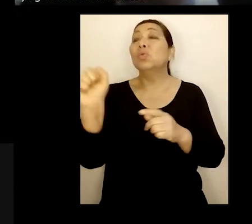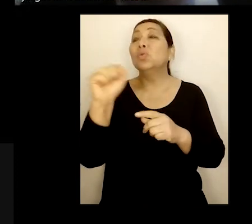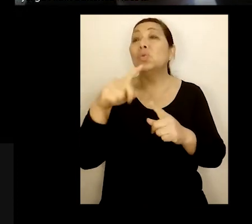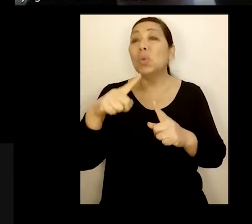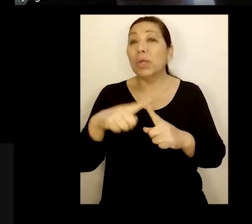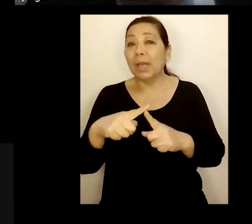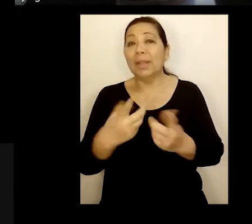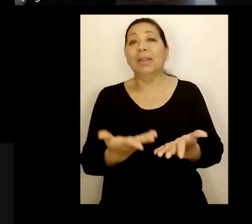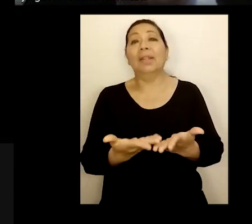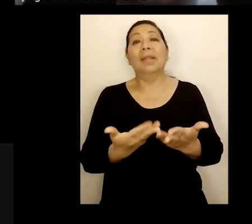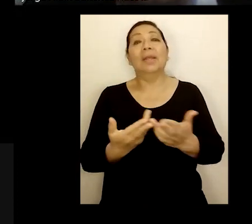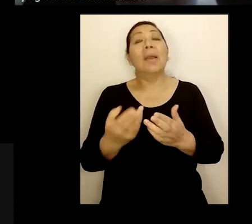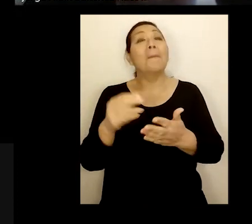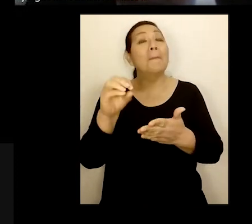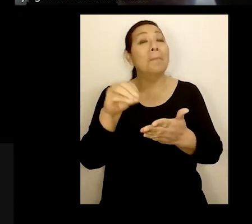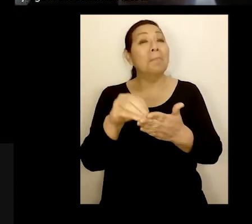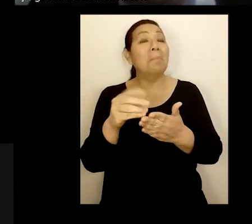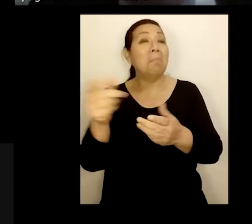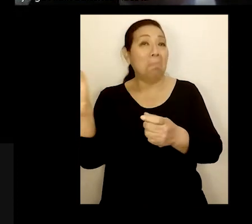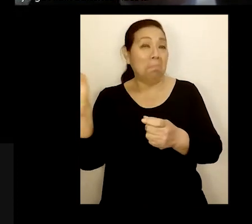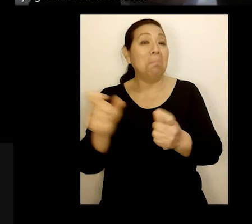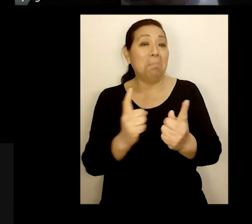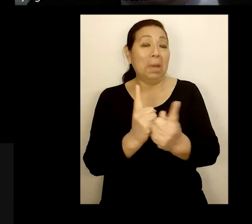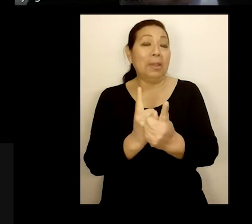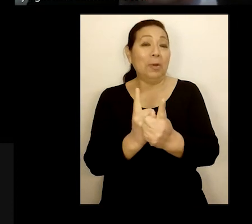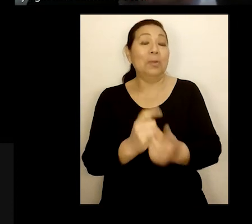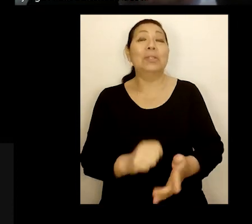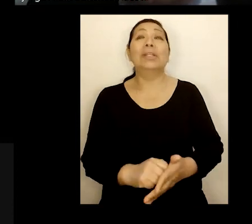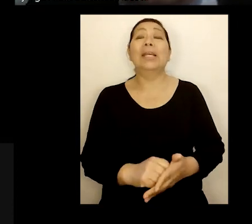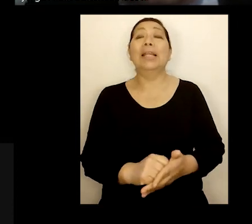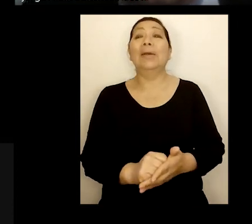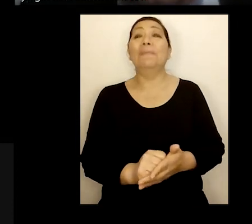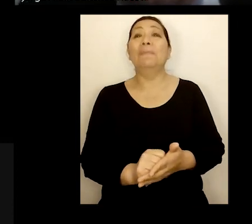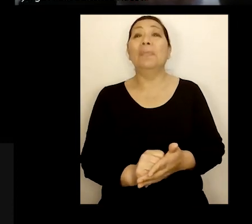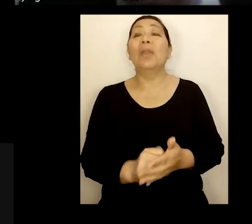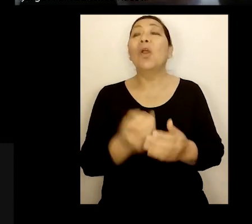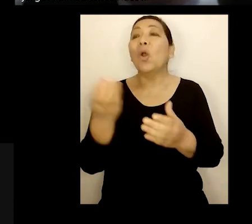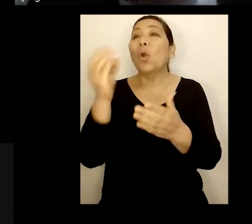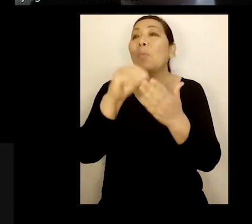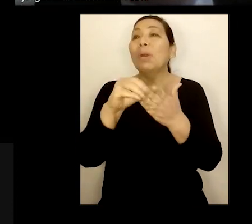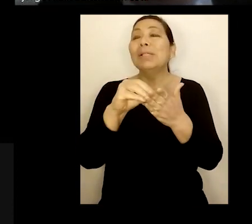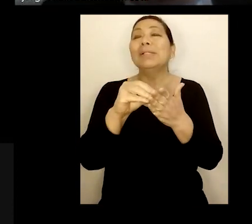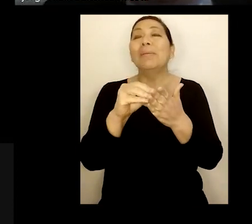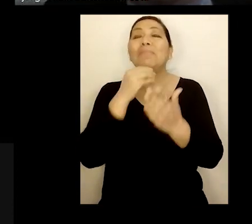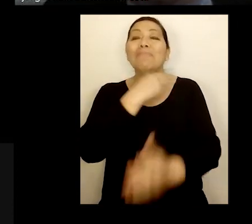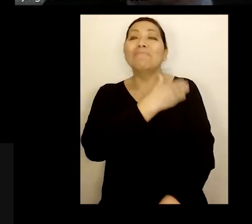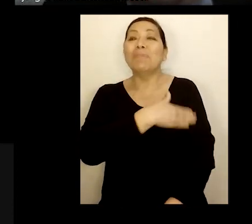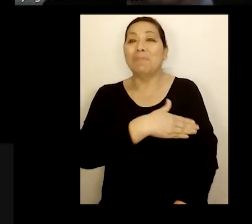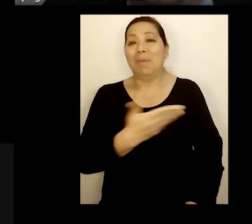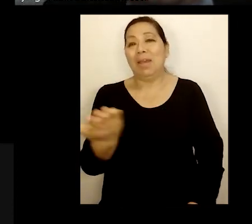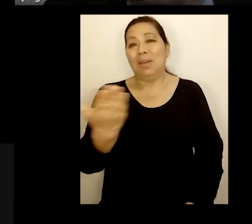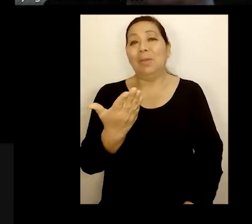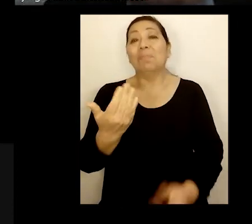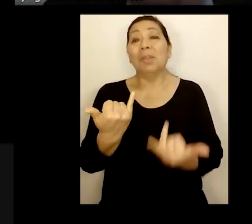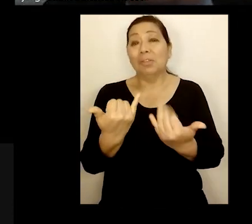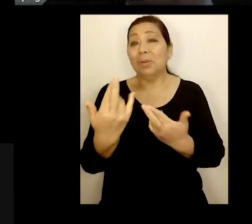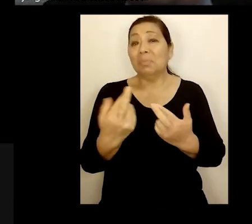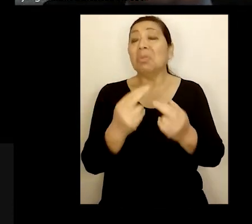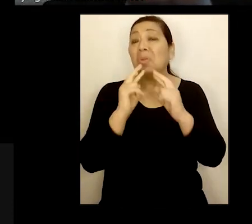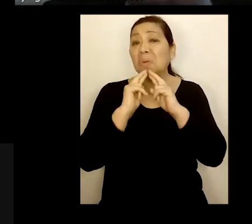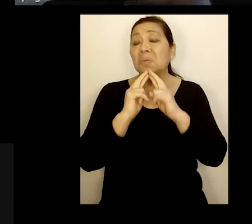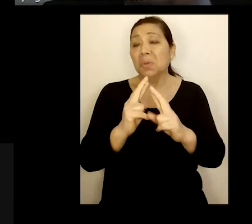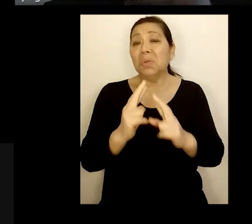SUNAT, interpone recurso de apelación mi patrocinado y, a su vez, el cómplice primario. Dicho recurso